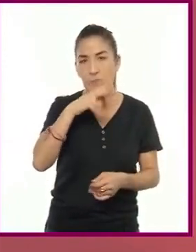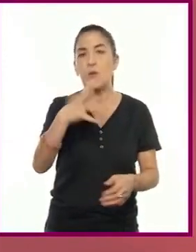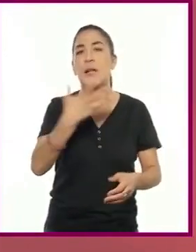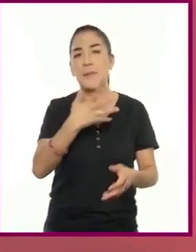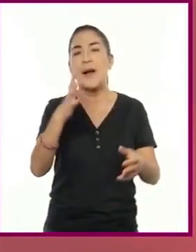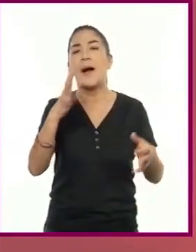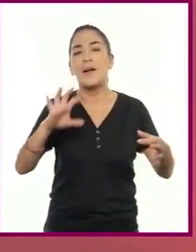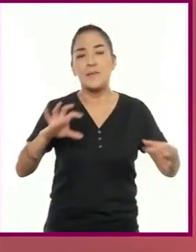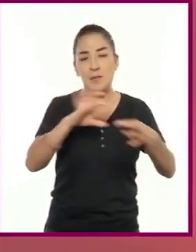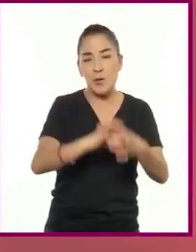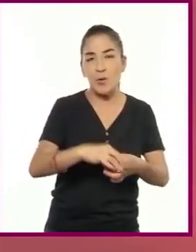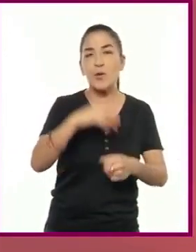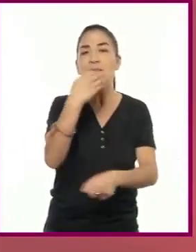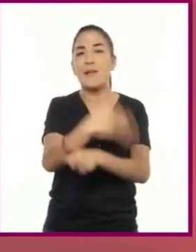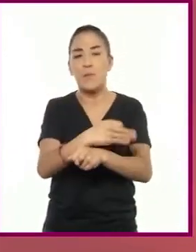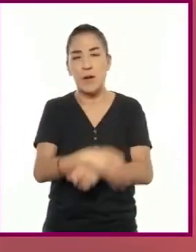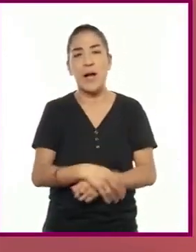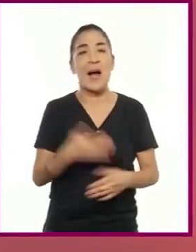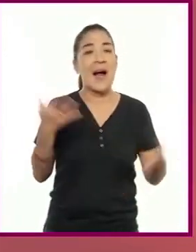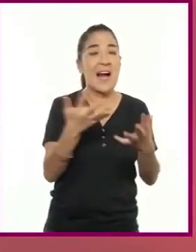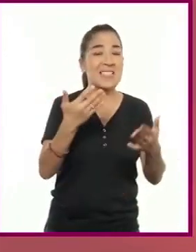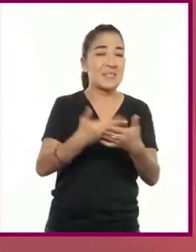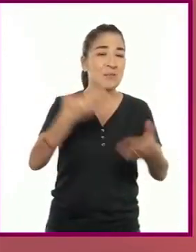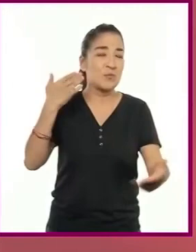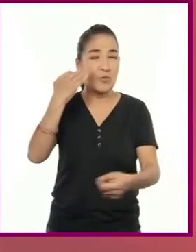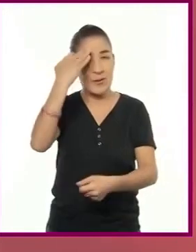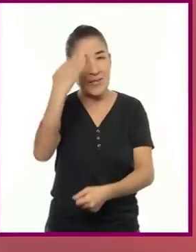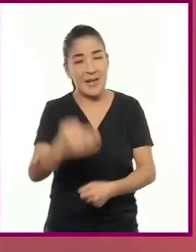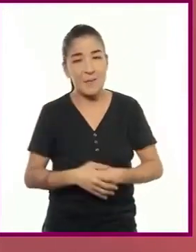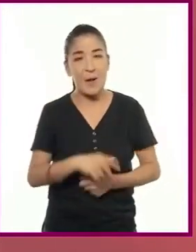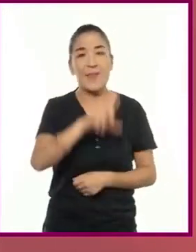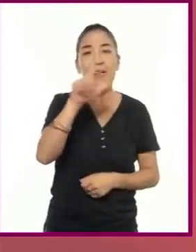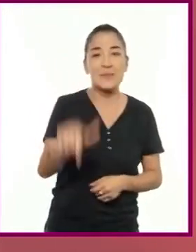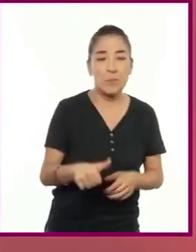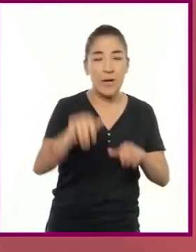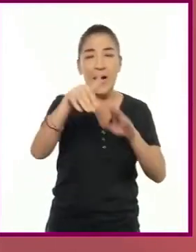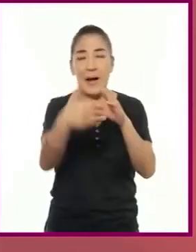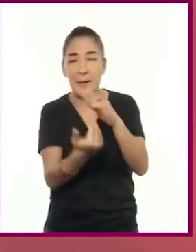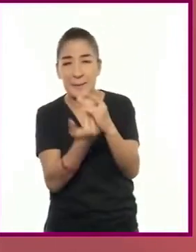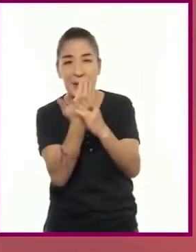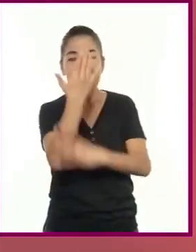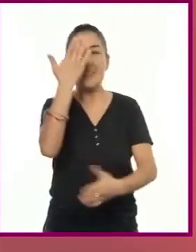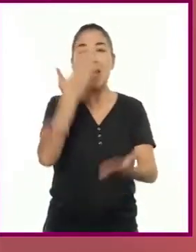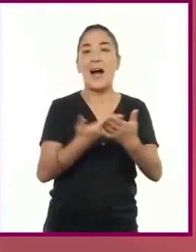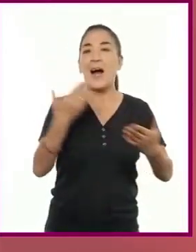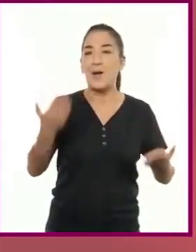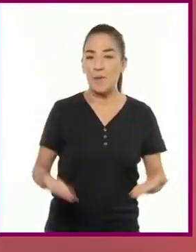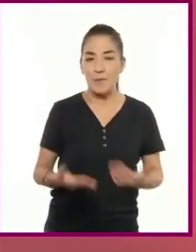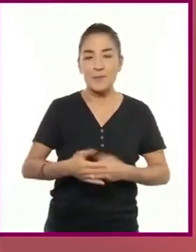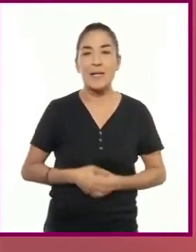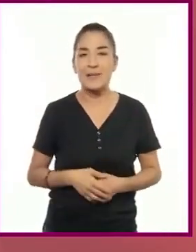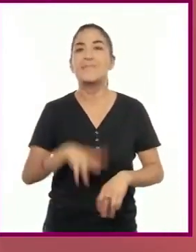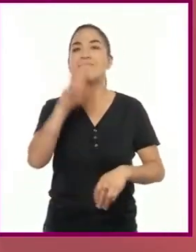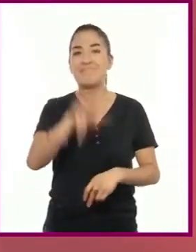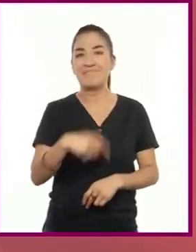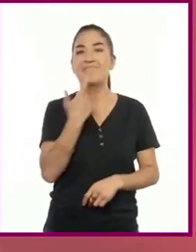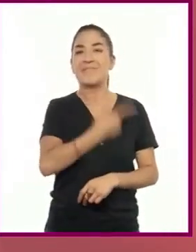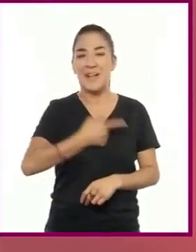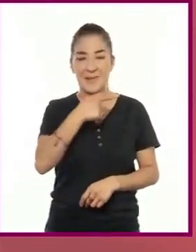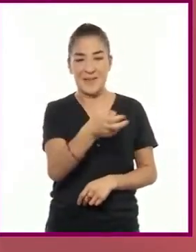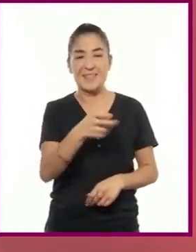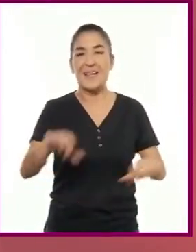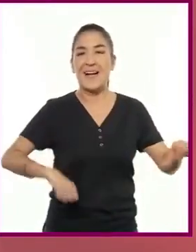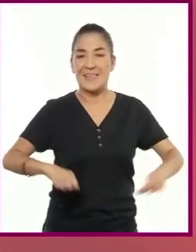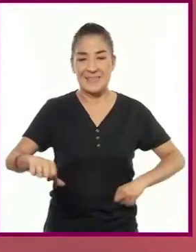conectores temporales. Hace mucho tiempo, después, al amanecer, ahora. De verdad que me está gustando el